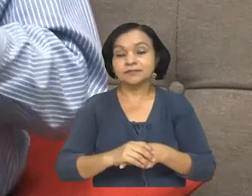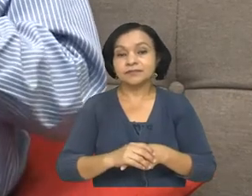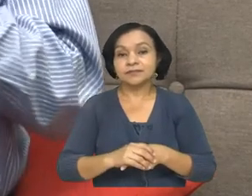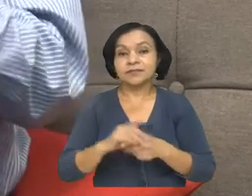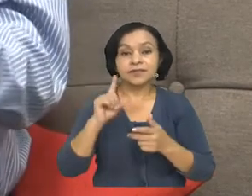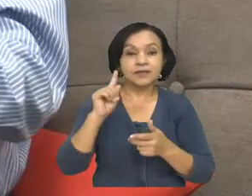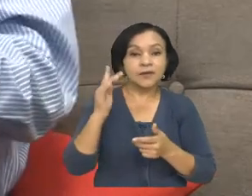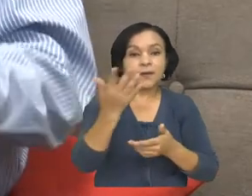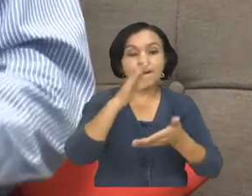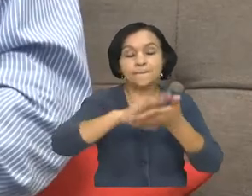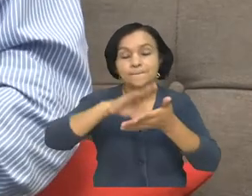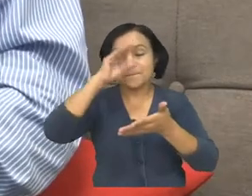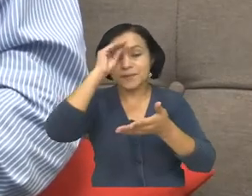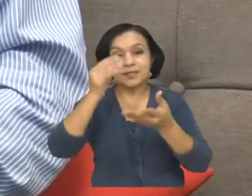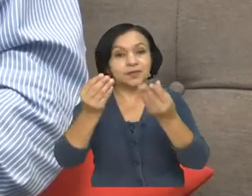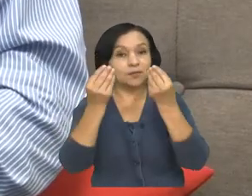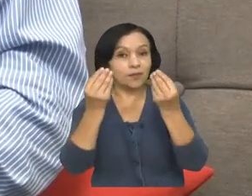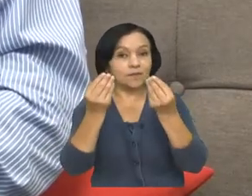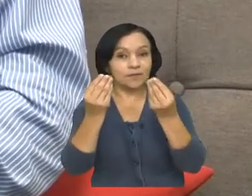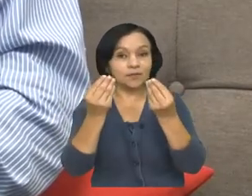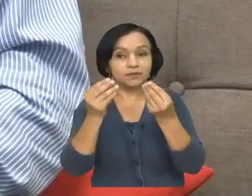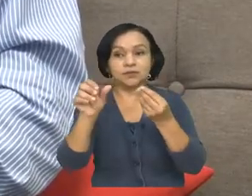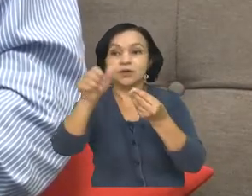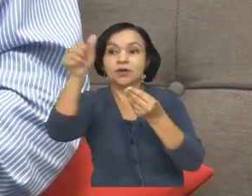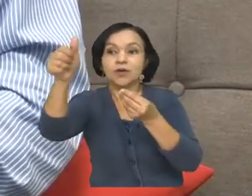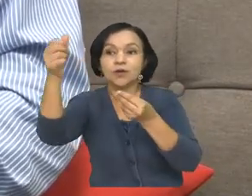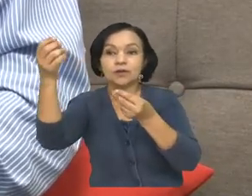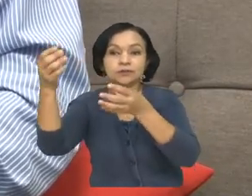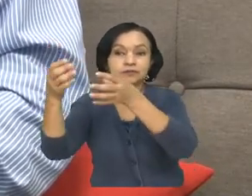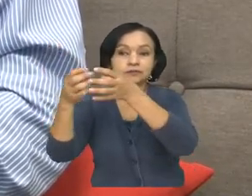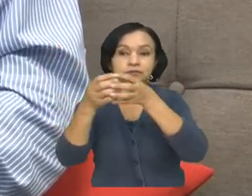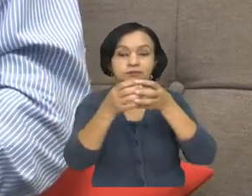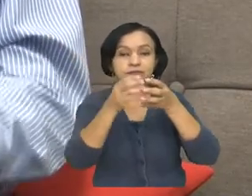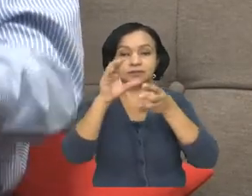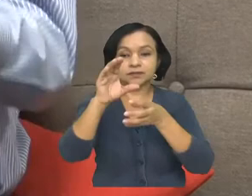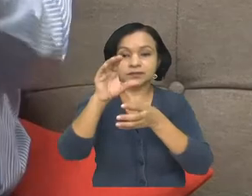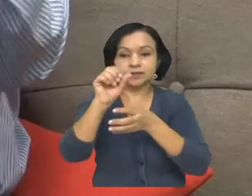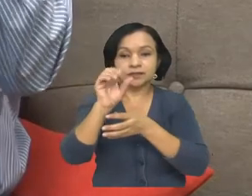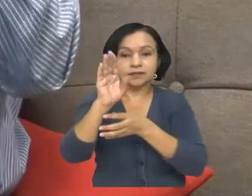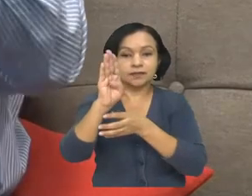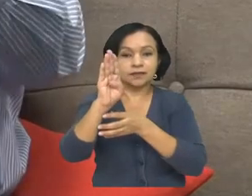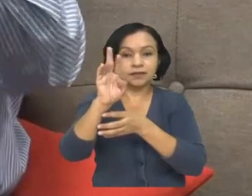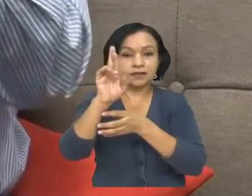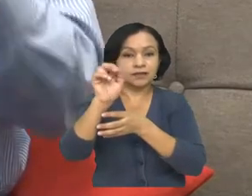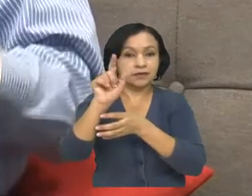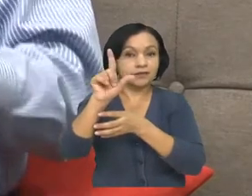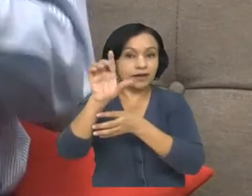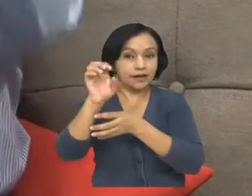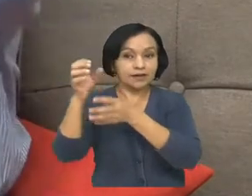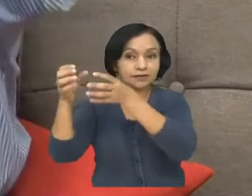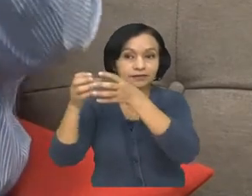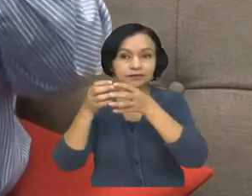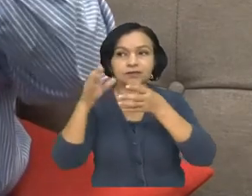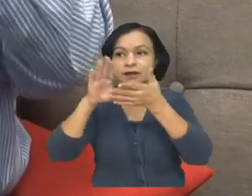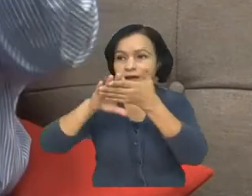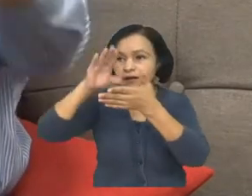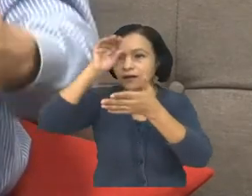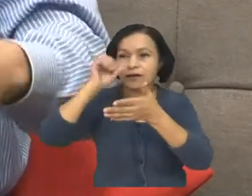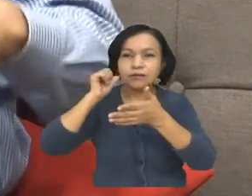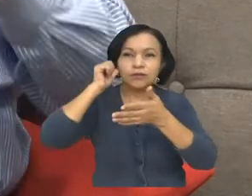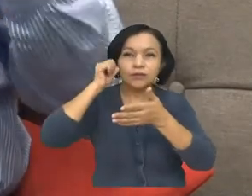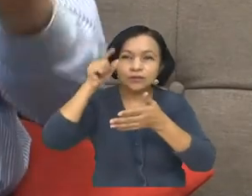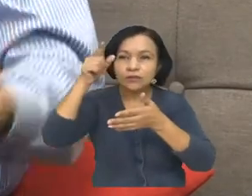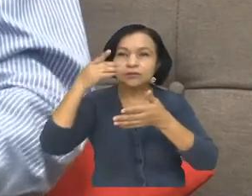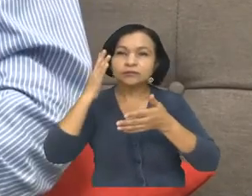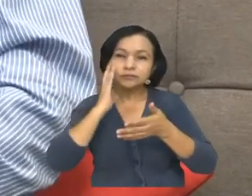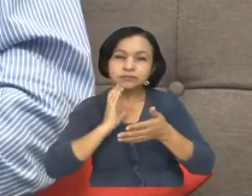nosotros aprendimos mucho de los compañeros que llevó el comandante Cabrales, porque ya eran ya mayores,